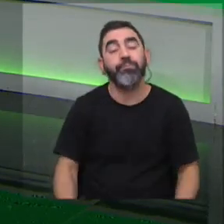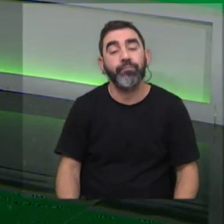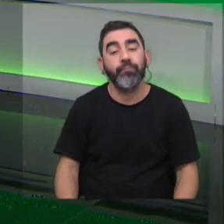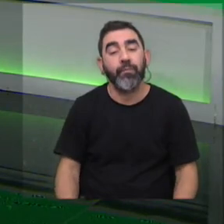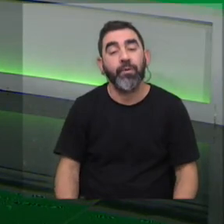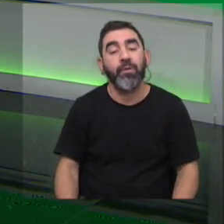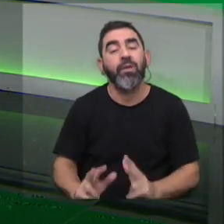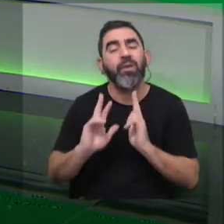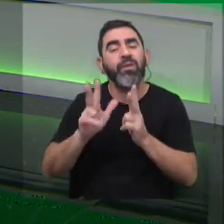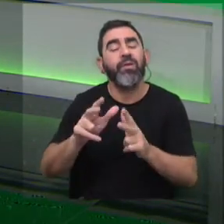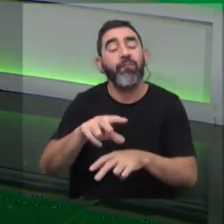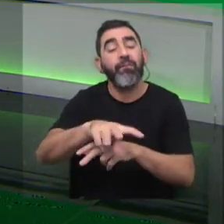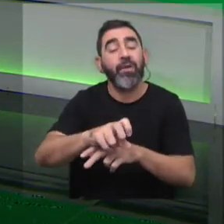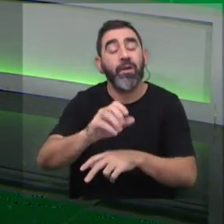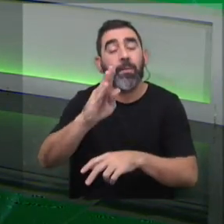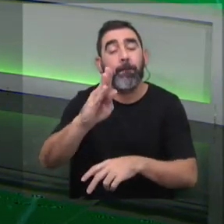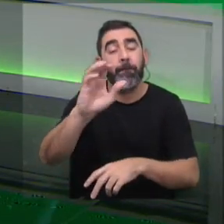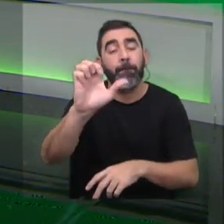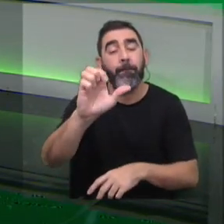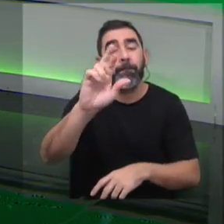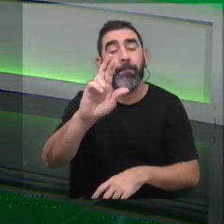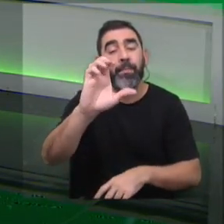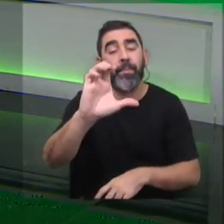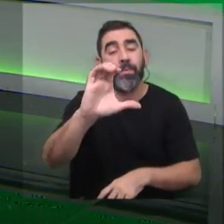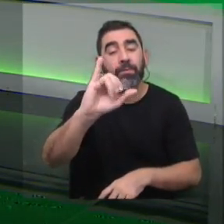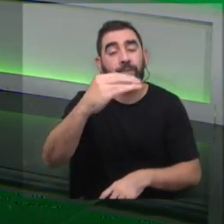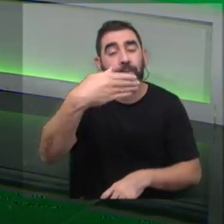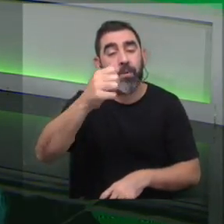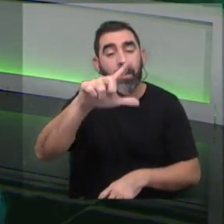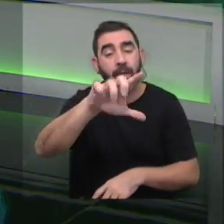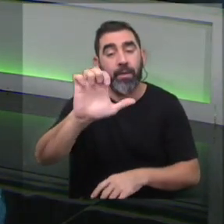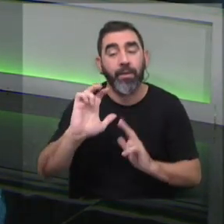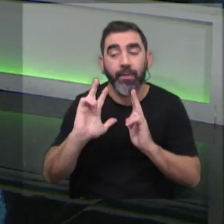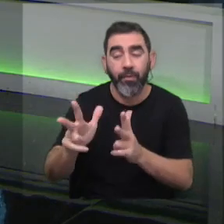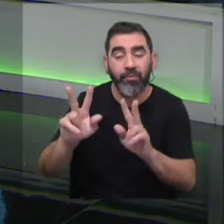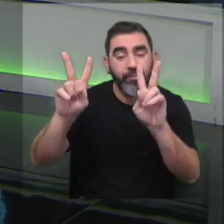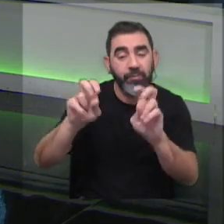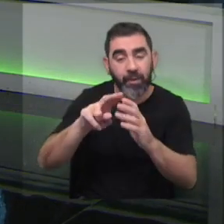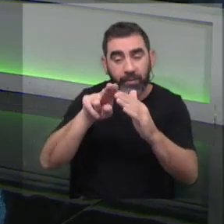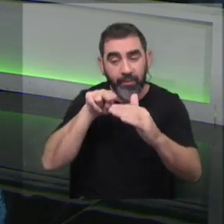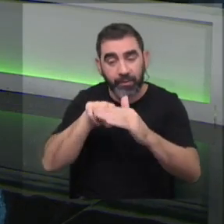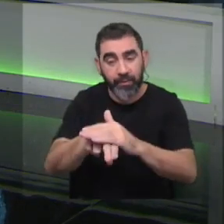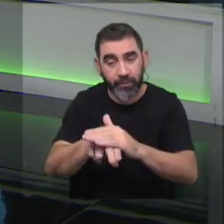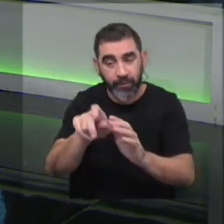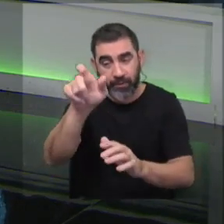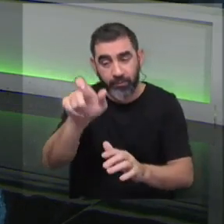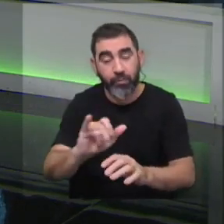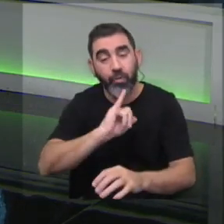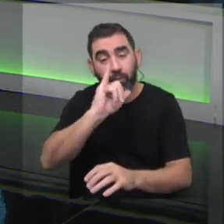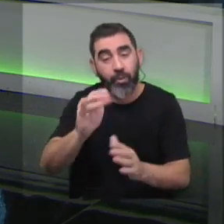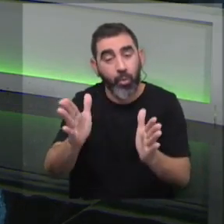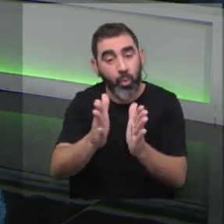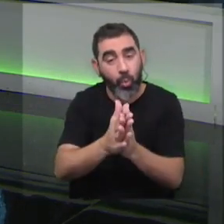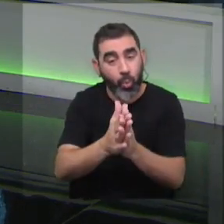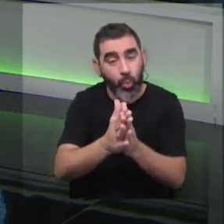decía el fiscal especializado en crímenes de lea humanidad Ricardo percibal quien se refirió a las características del enterramiento informó que una junta